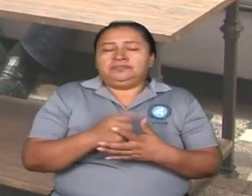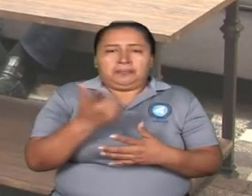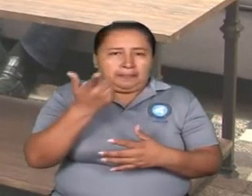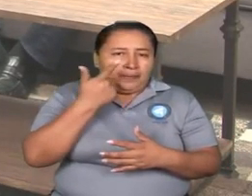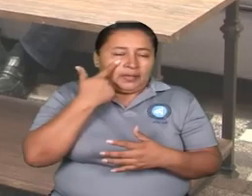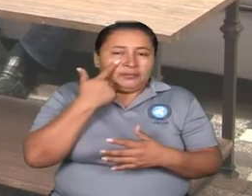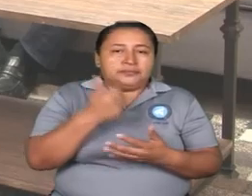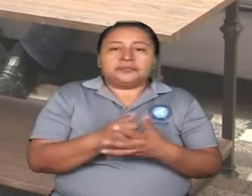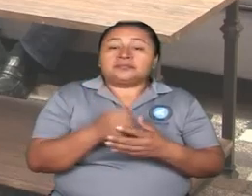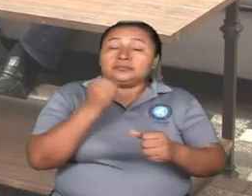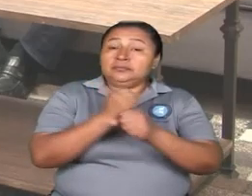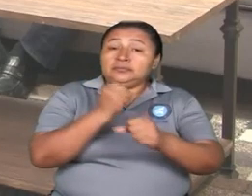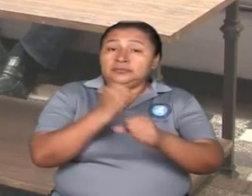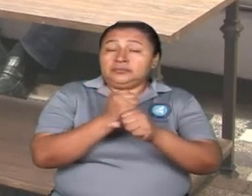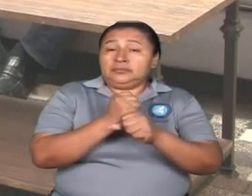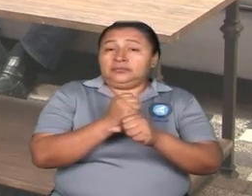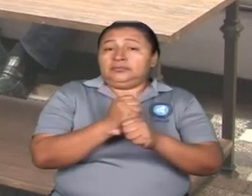el trabajo